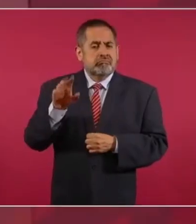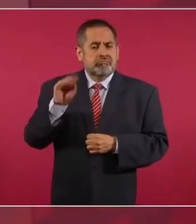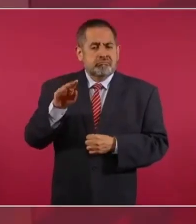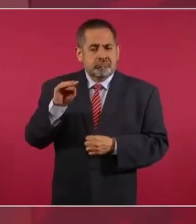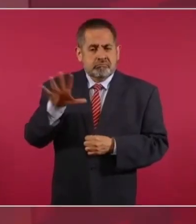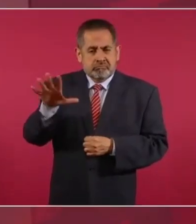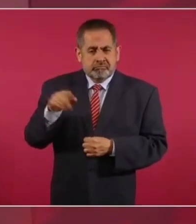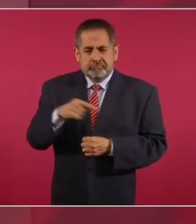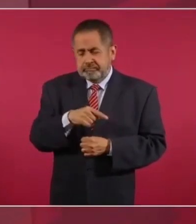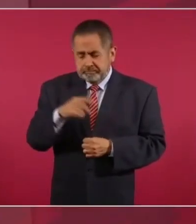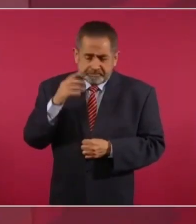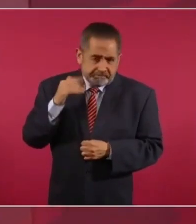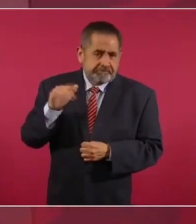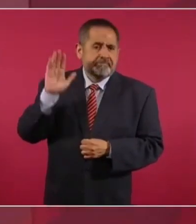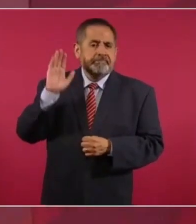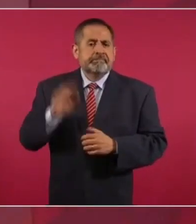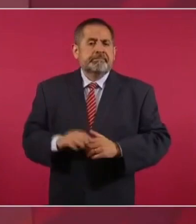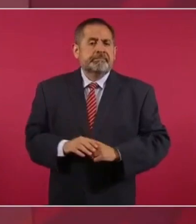1995.